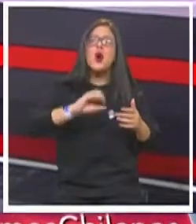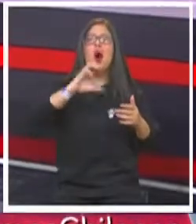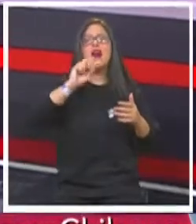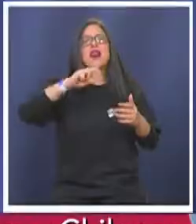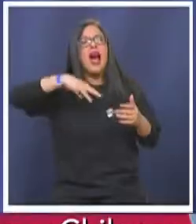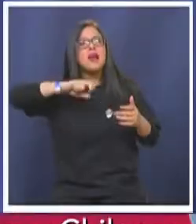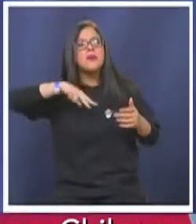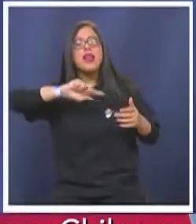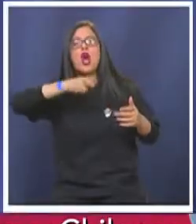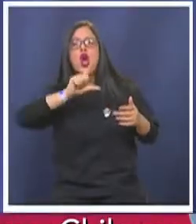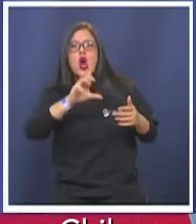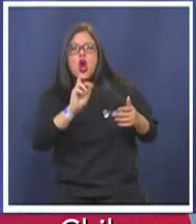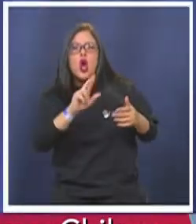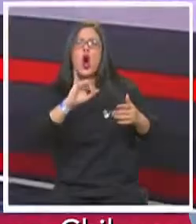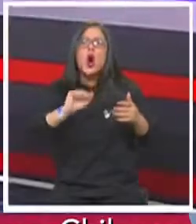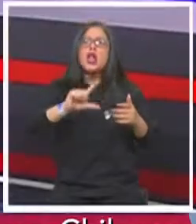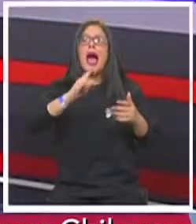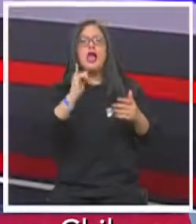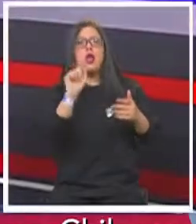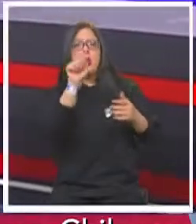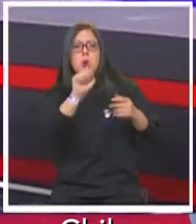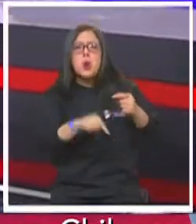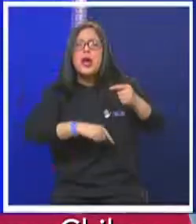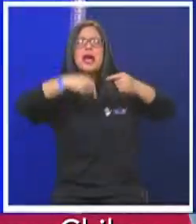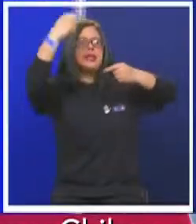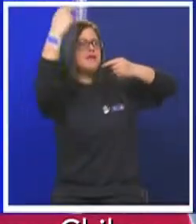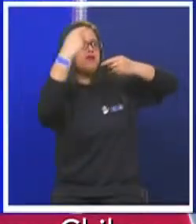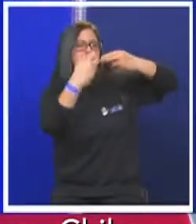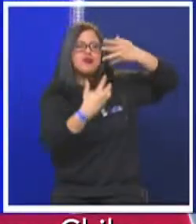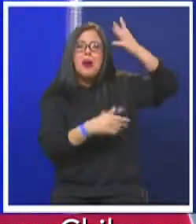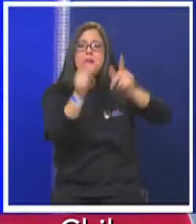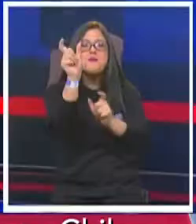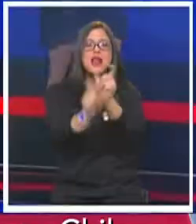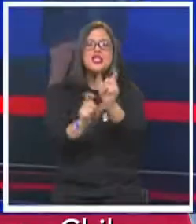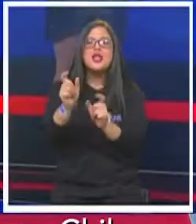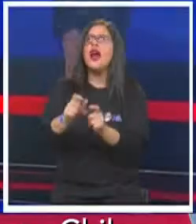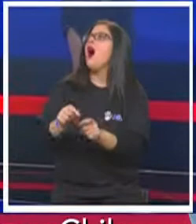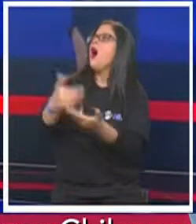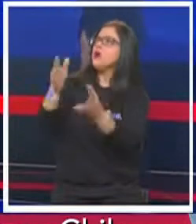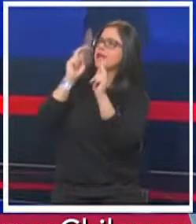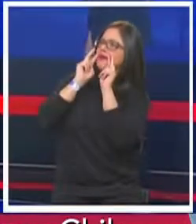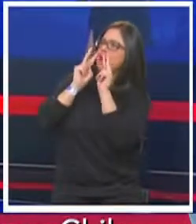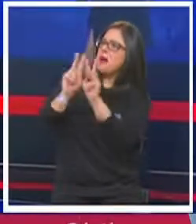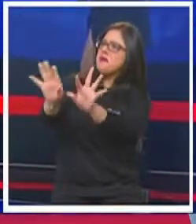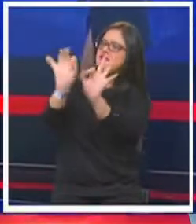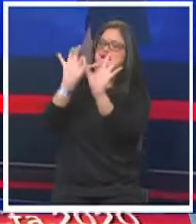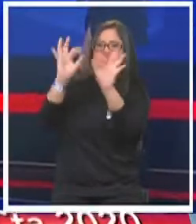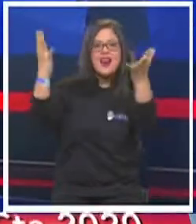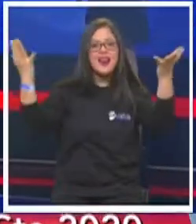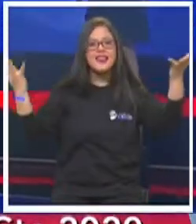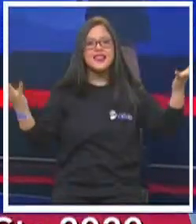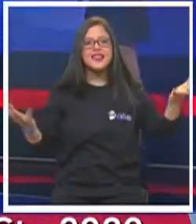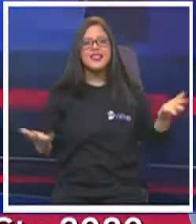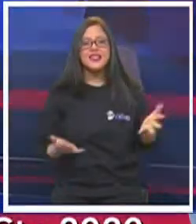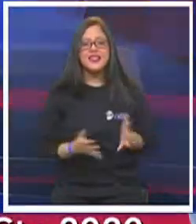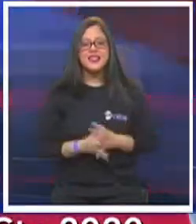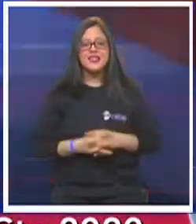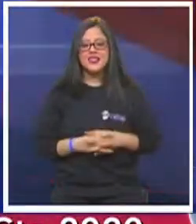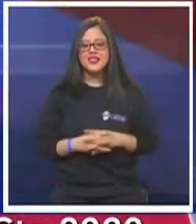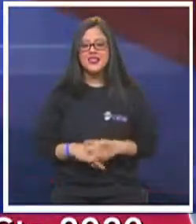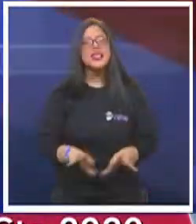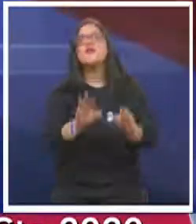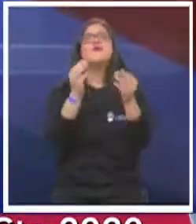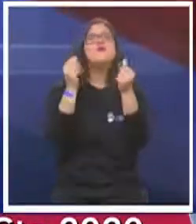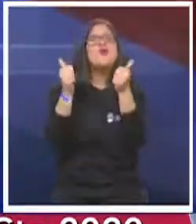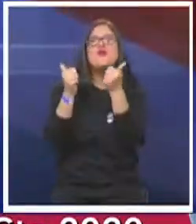Gloria, a Juan Pablo. ¡Vamos, chilenos! ¿Qué tal? ¿Estáis con buena pinta, don Francisco? Te vi. Sí, espectacular. Se ve súper